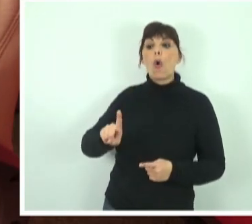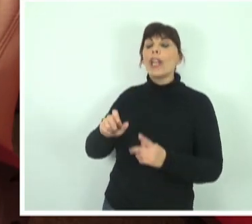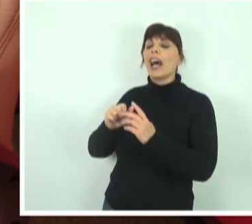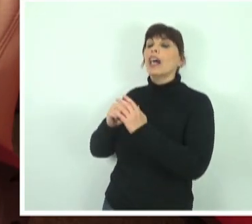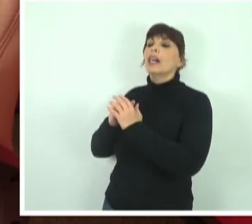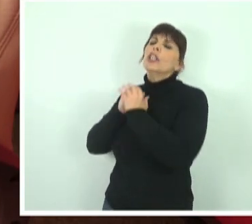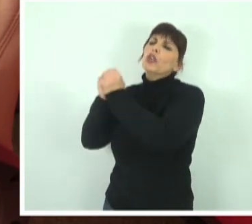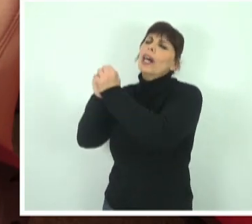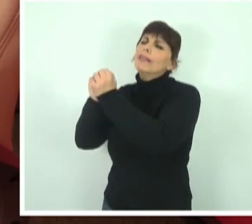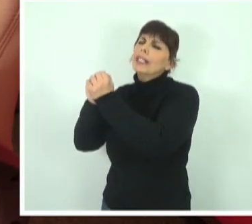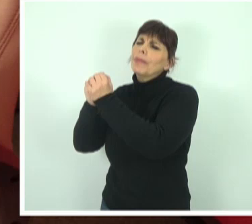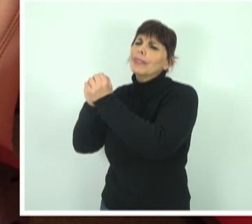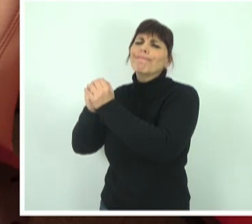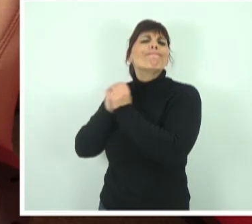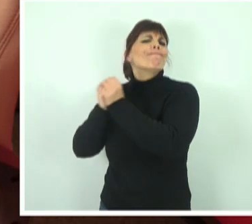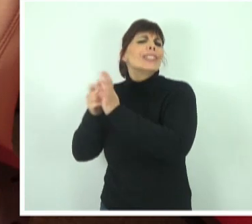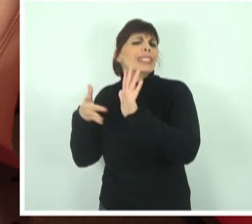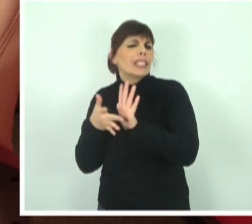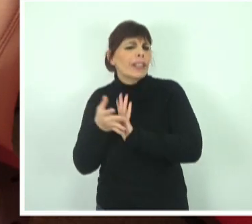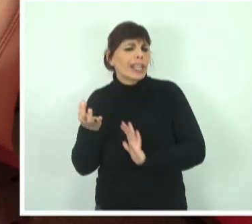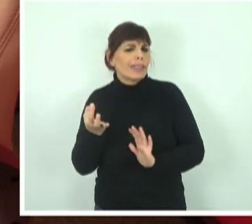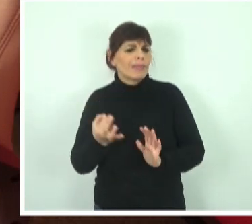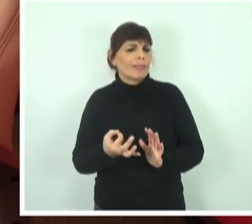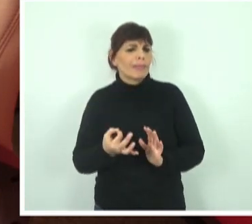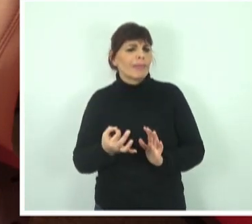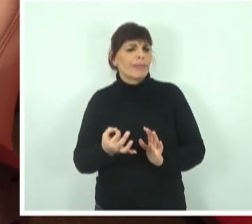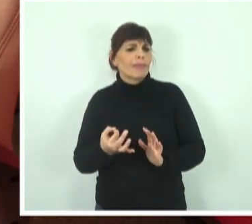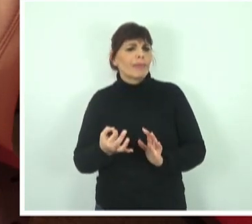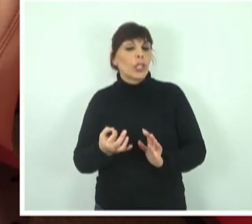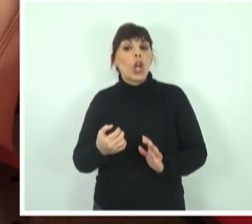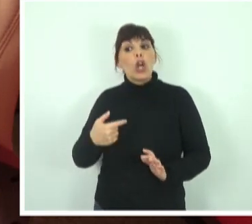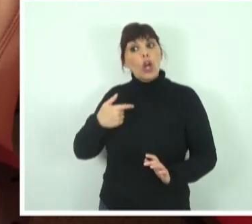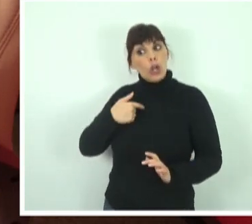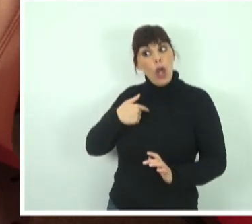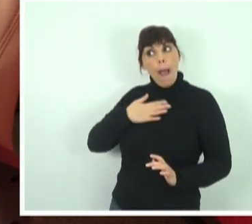pedir. Demandar significa reclamar algo que es tuyo.